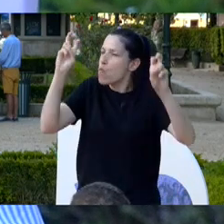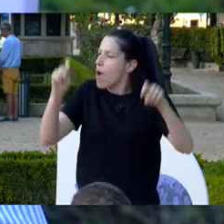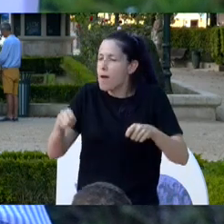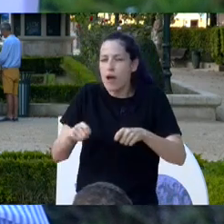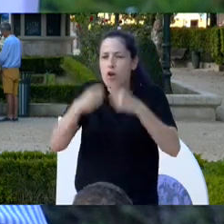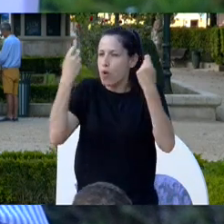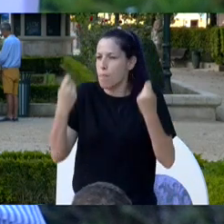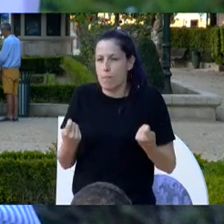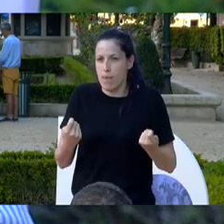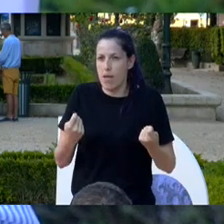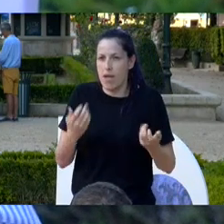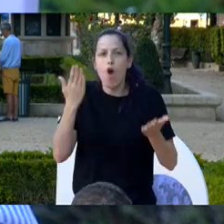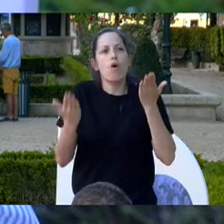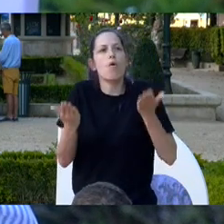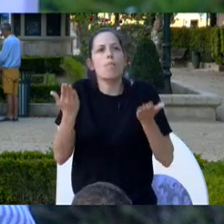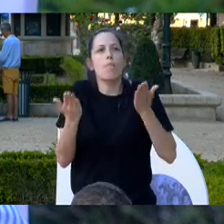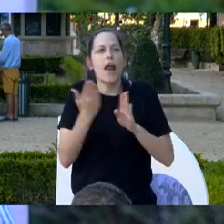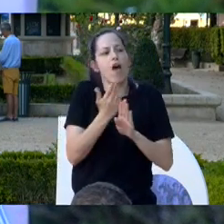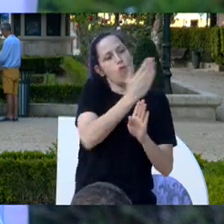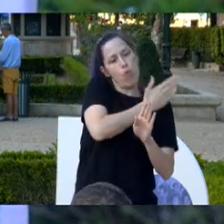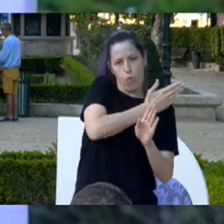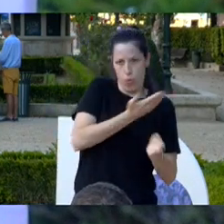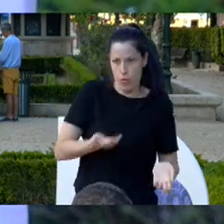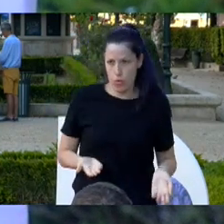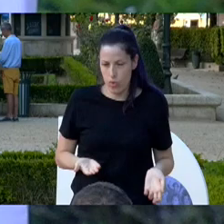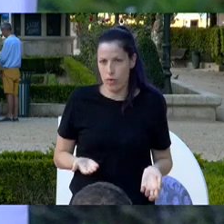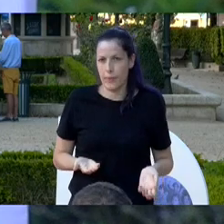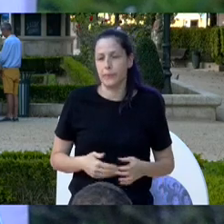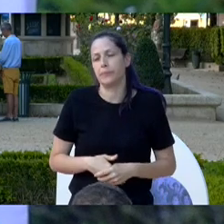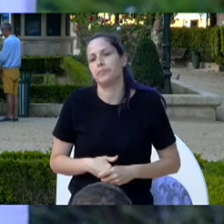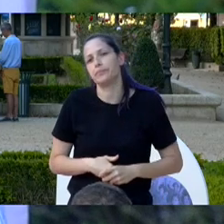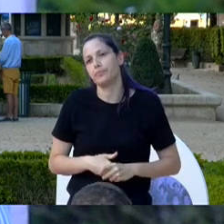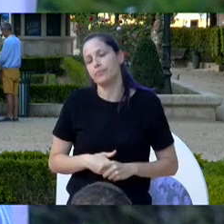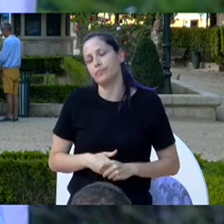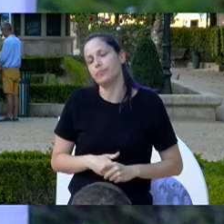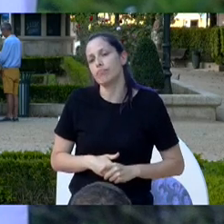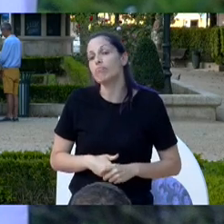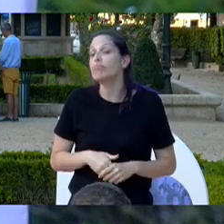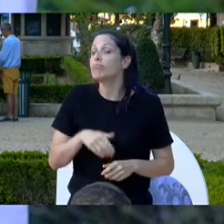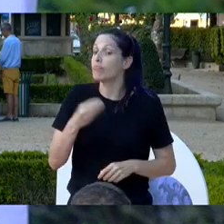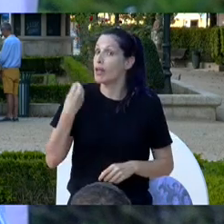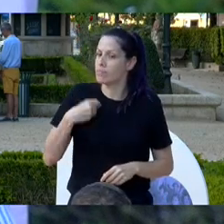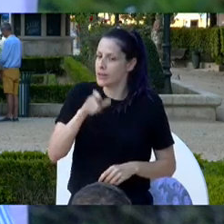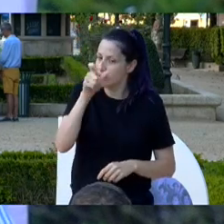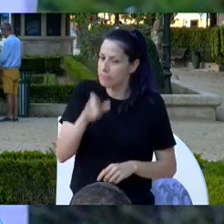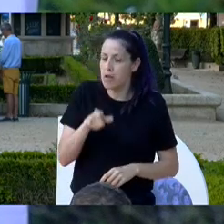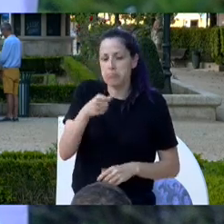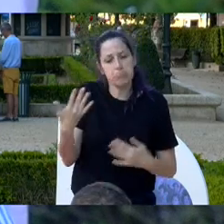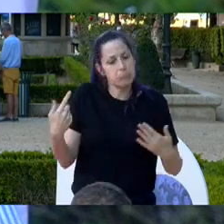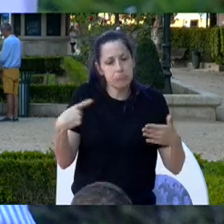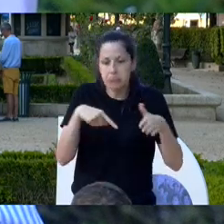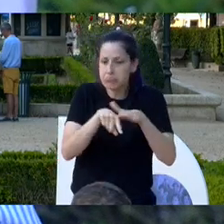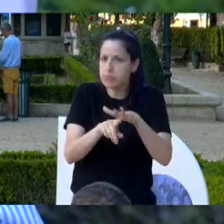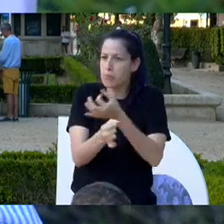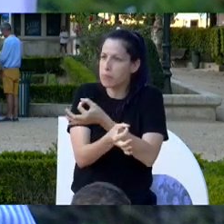rupturistas respecto ao que había naquel momento na escola normal. Pero ela se integra, e a verdade é que a reciben